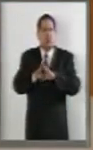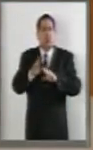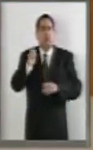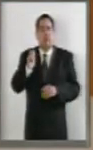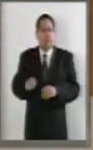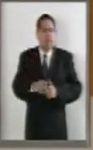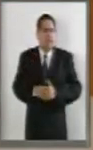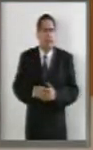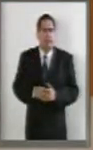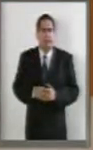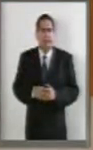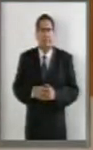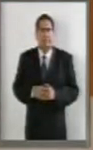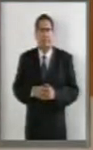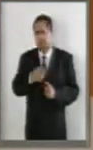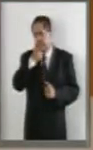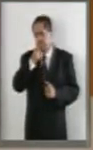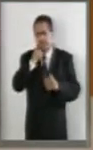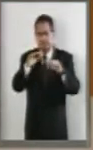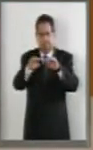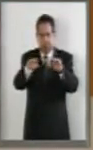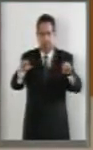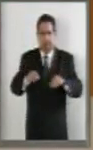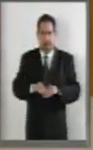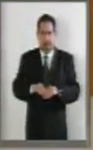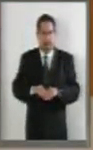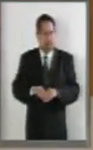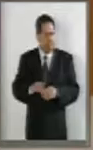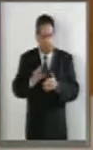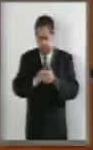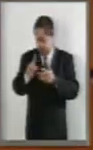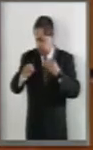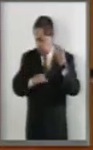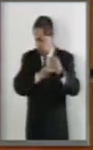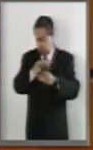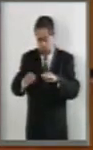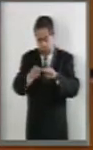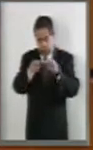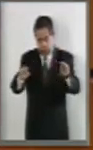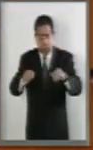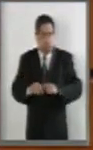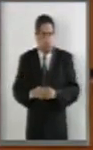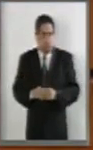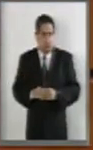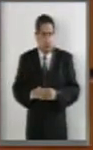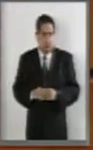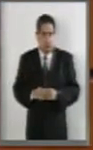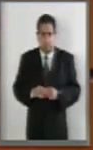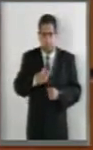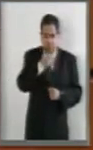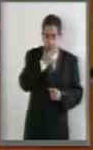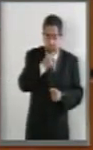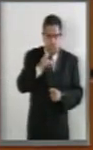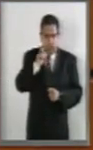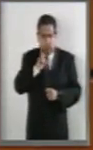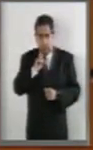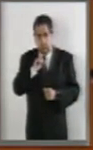la igualdad en el derecho universal entre los hombres y las